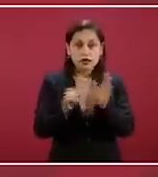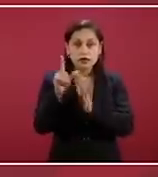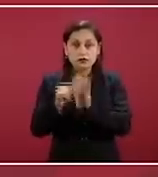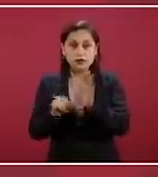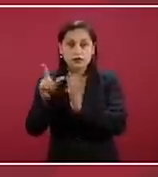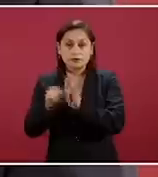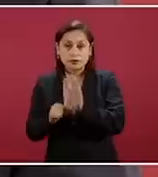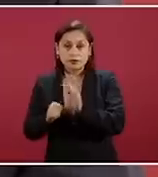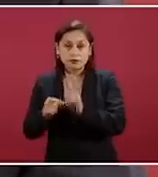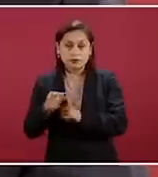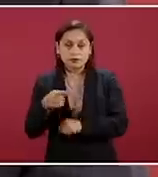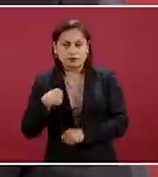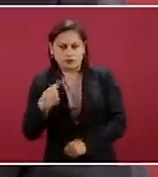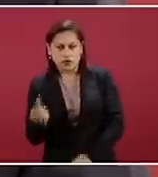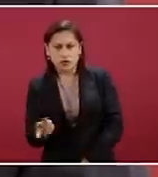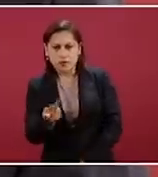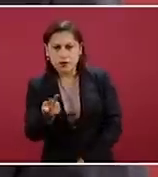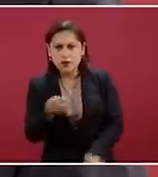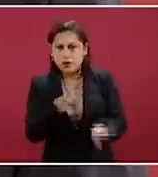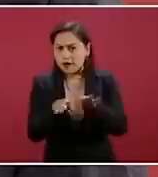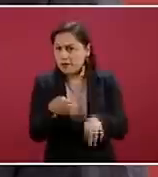es empleo o no es empleo?